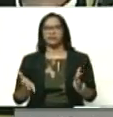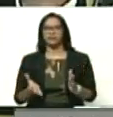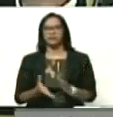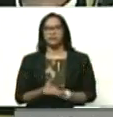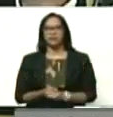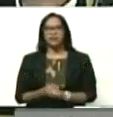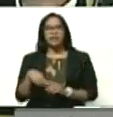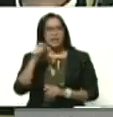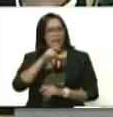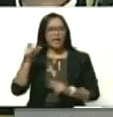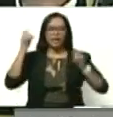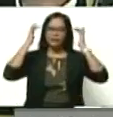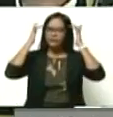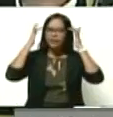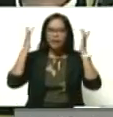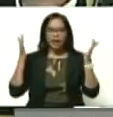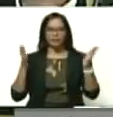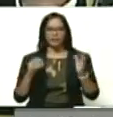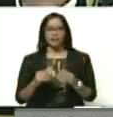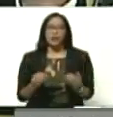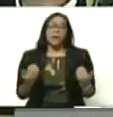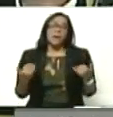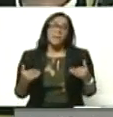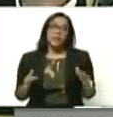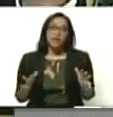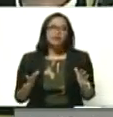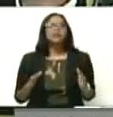gente inteligente mientras tanto el país sigue avanzando